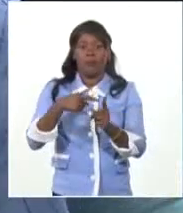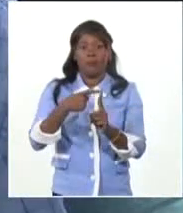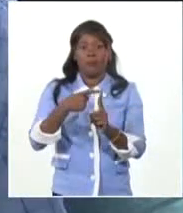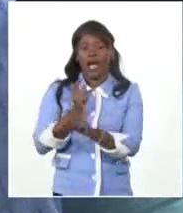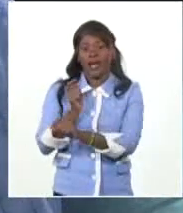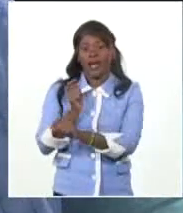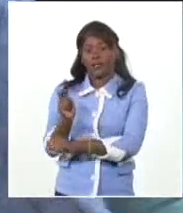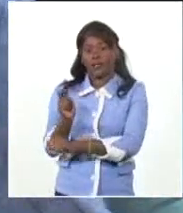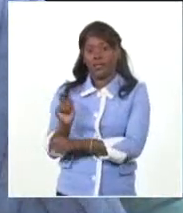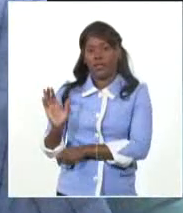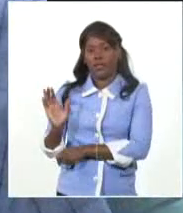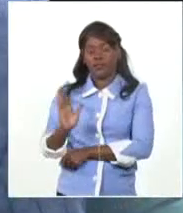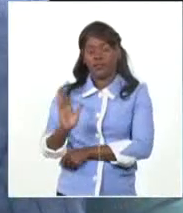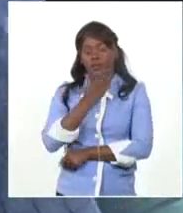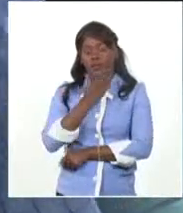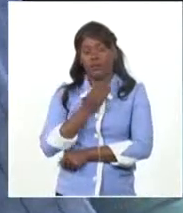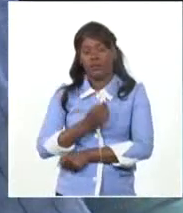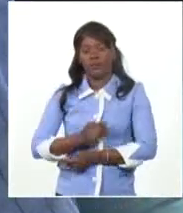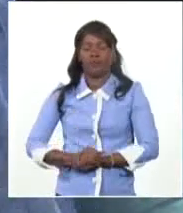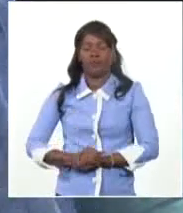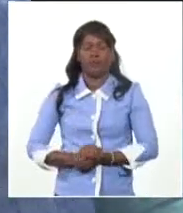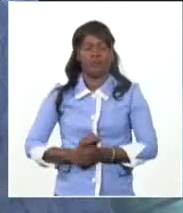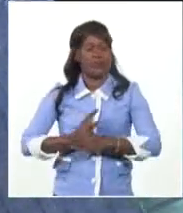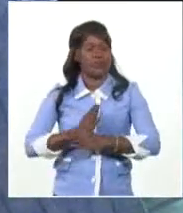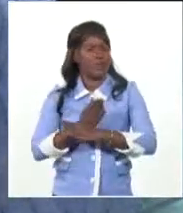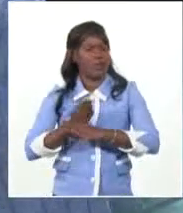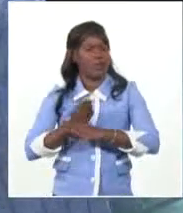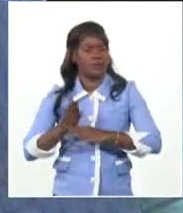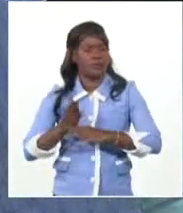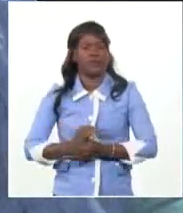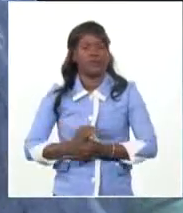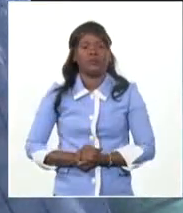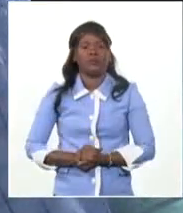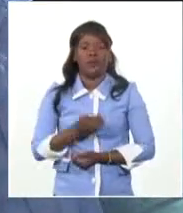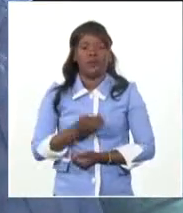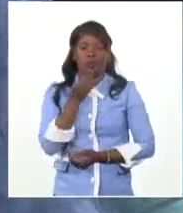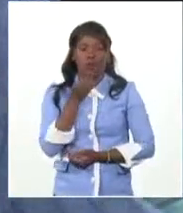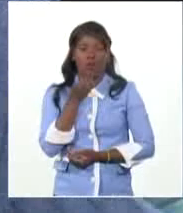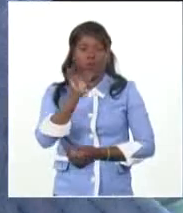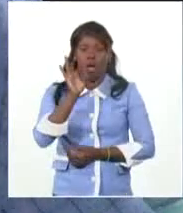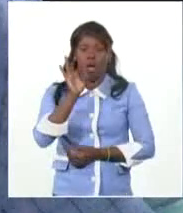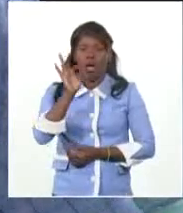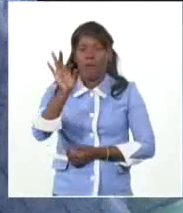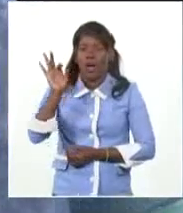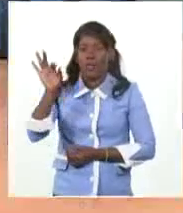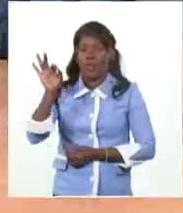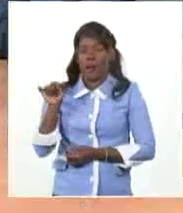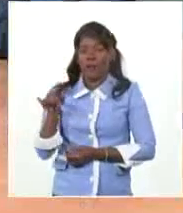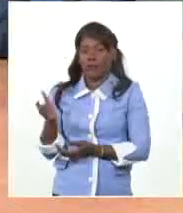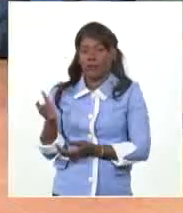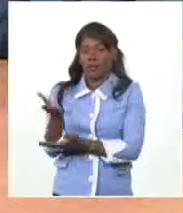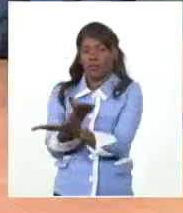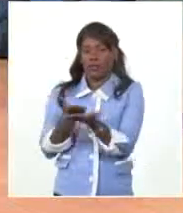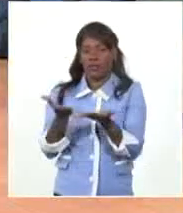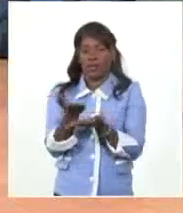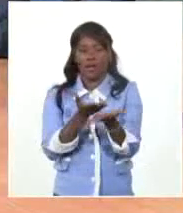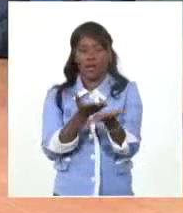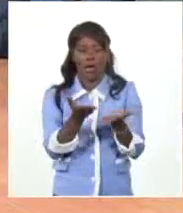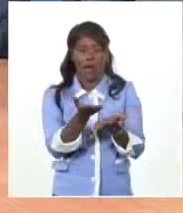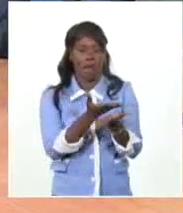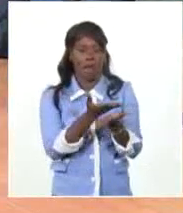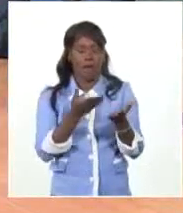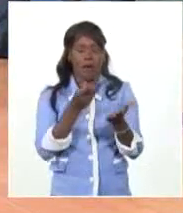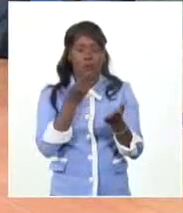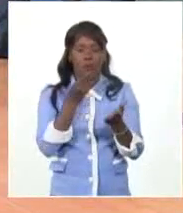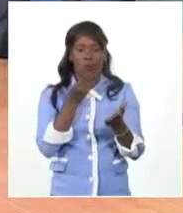hoy Serafín García y muchos más que vamos a ir invitando aquí en el teatro nacional el encuentro más